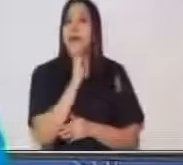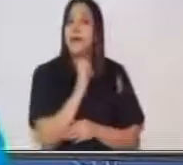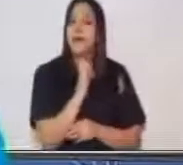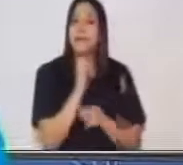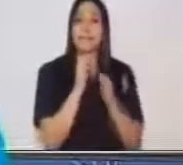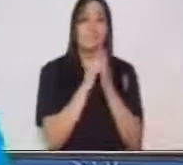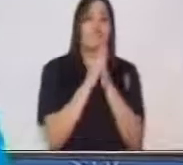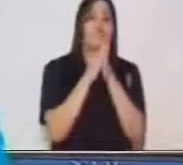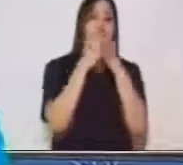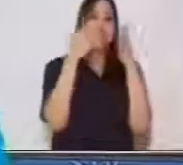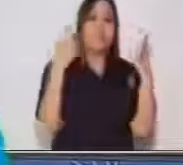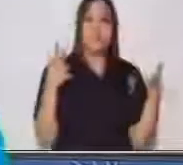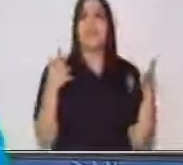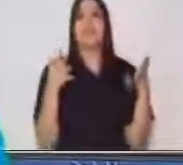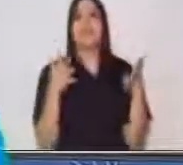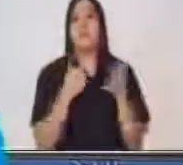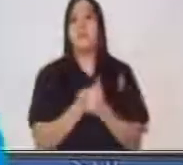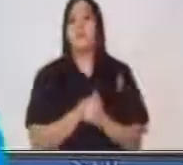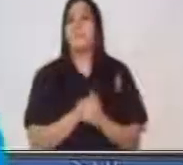grande.